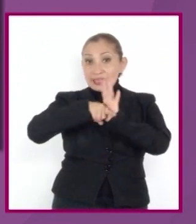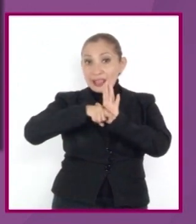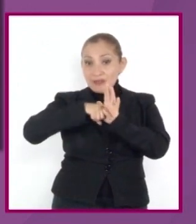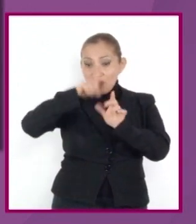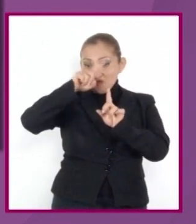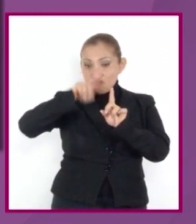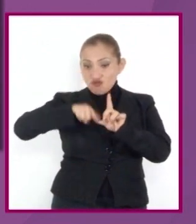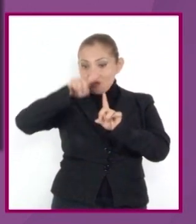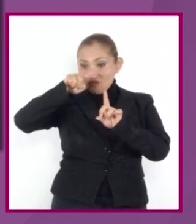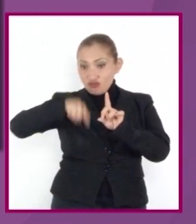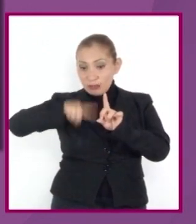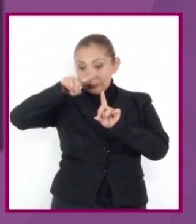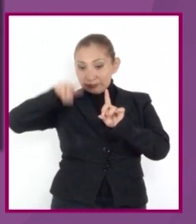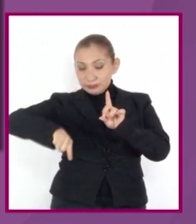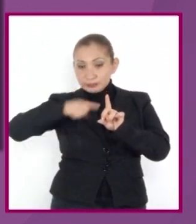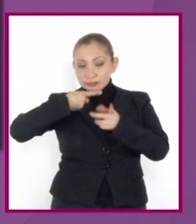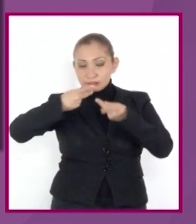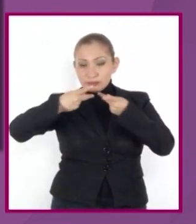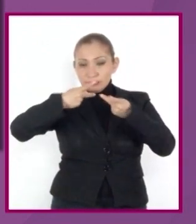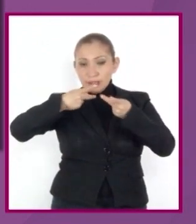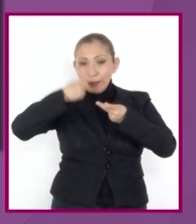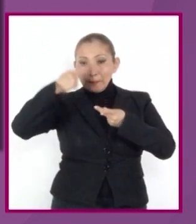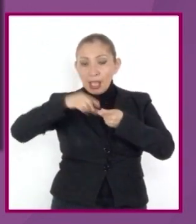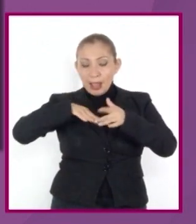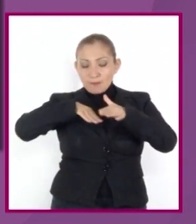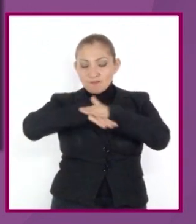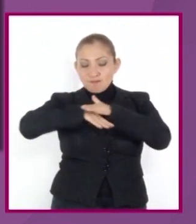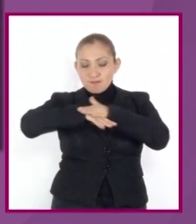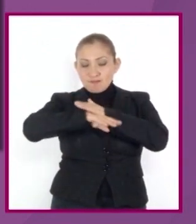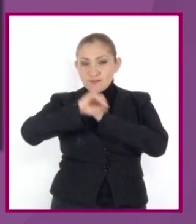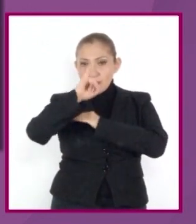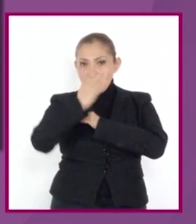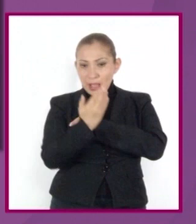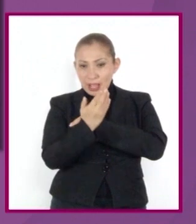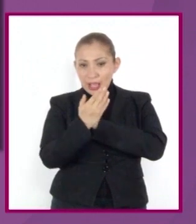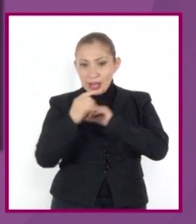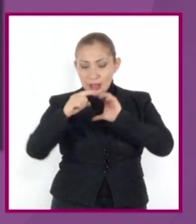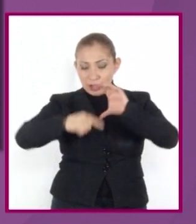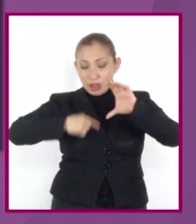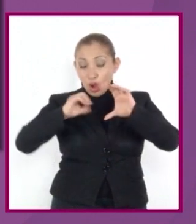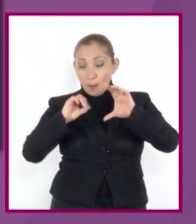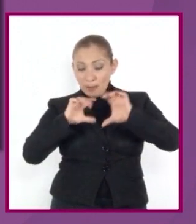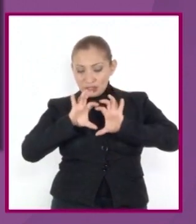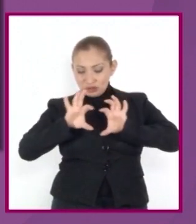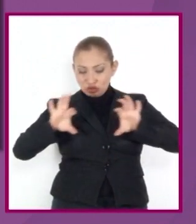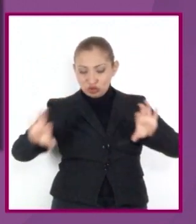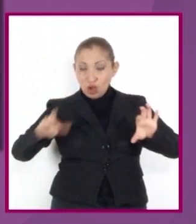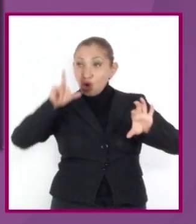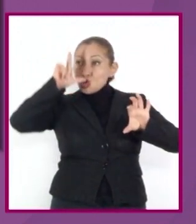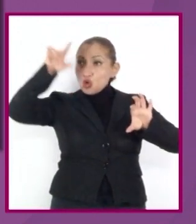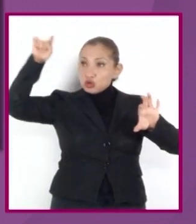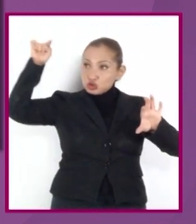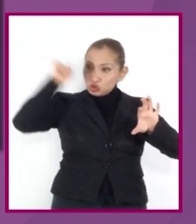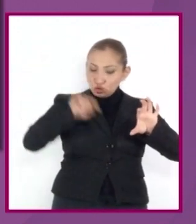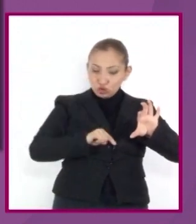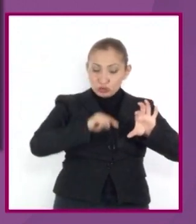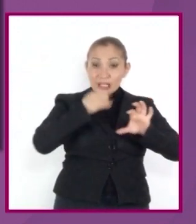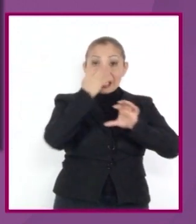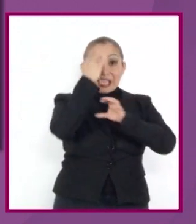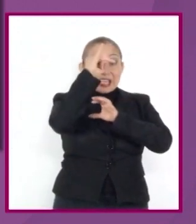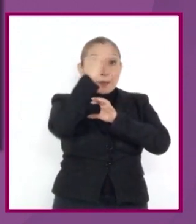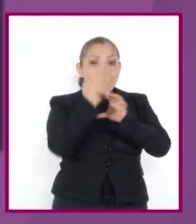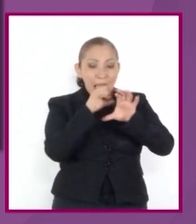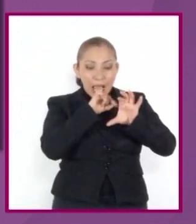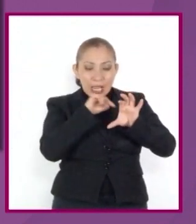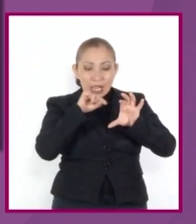del tambor OPC que la prepara para el proceso de imágenes. El tambor OPC se expone a la luz láser que forma la imagen.